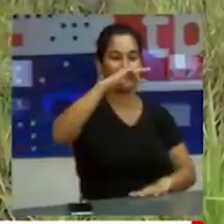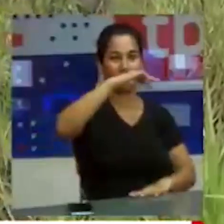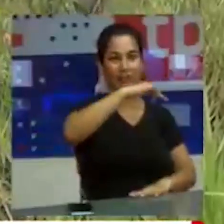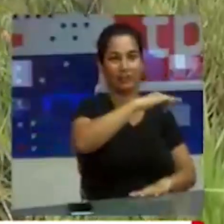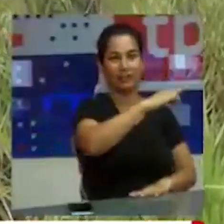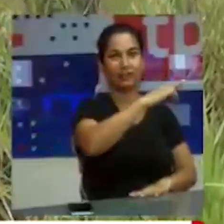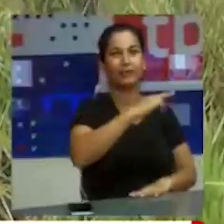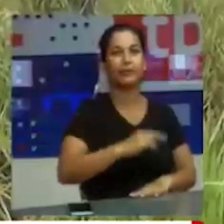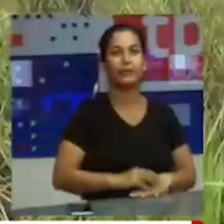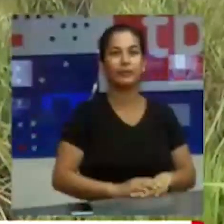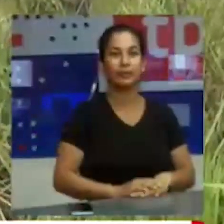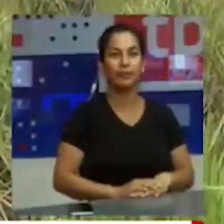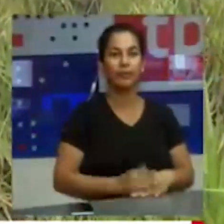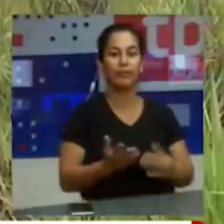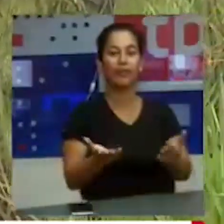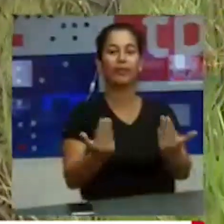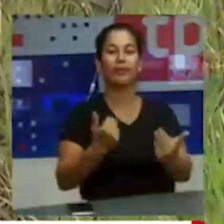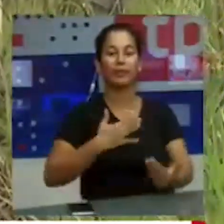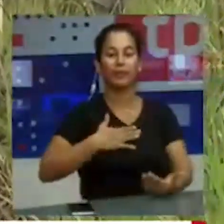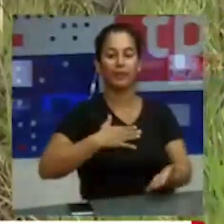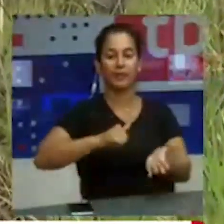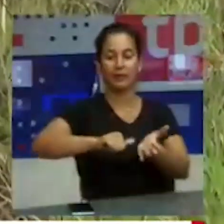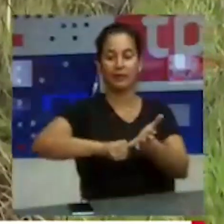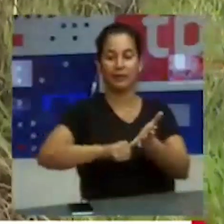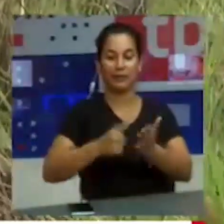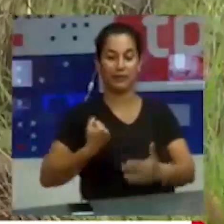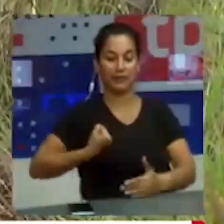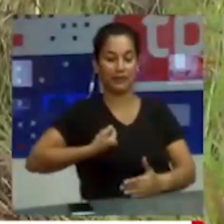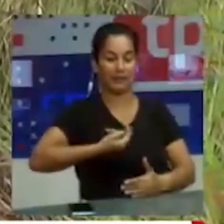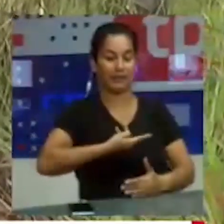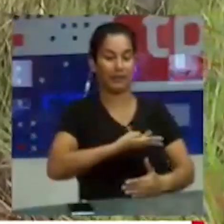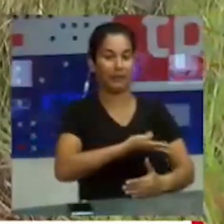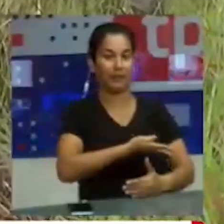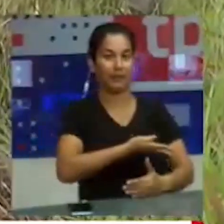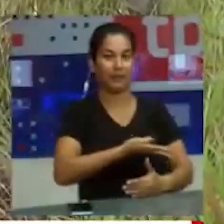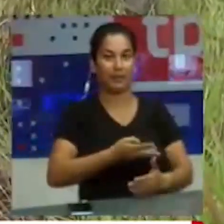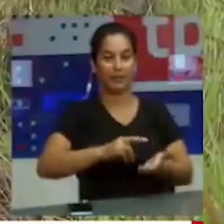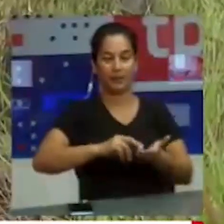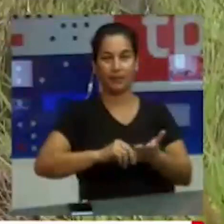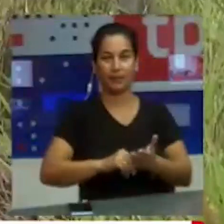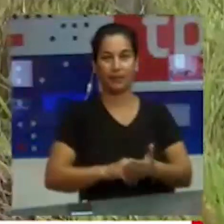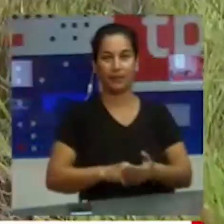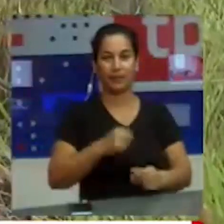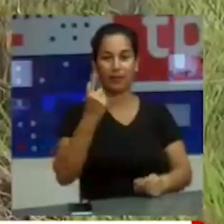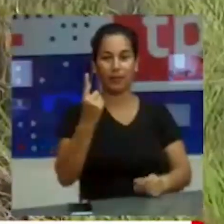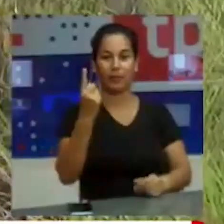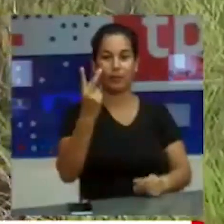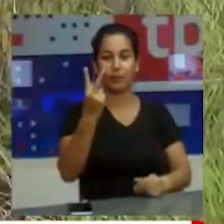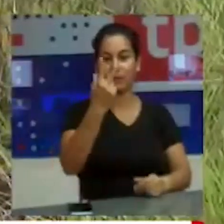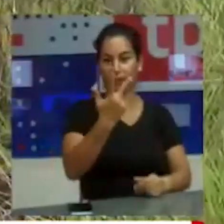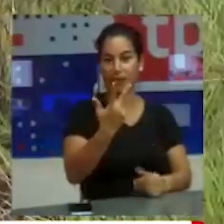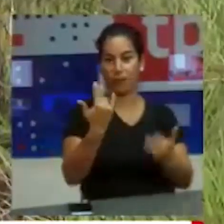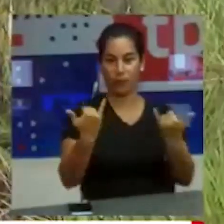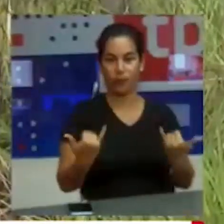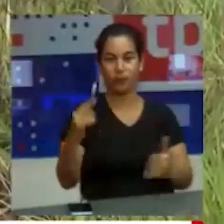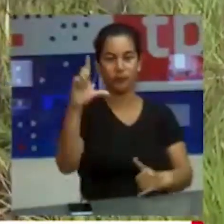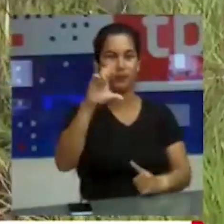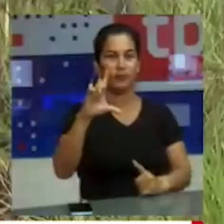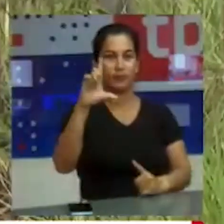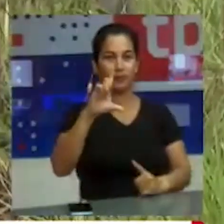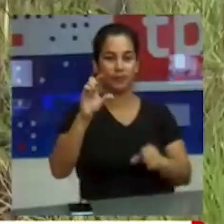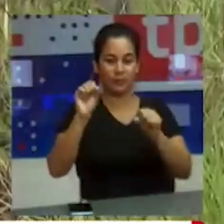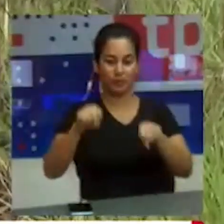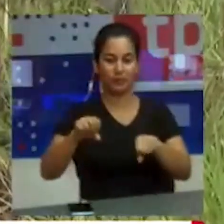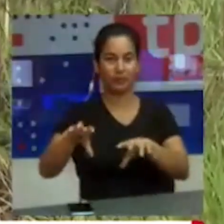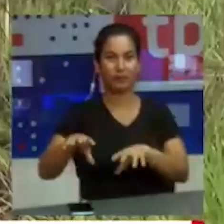permiso, su carnet de identidad, ¿es la fecha de hoy día para que salga? Sí, exactamente, con el 1, el 2 y el 3. Y pues yo tengo el número